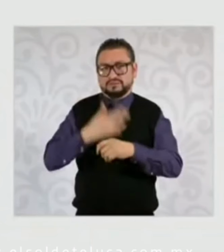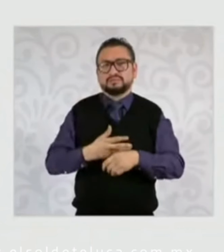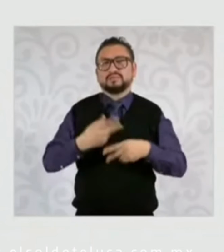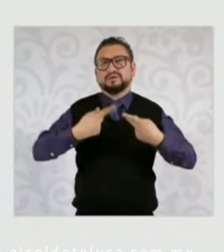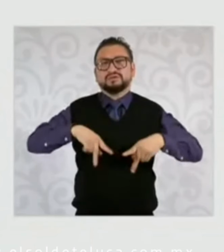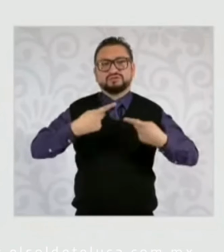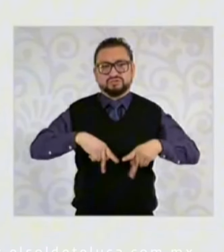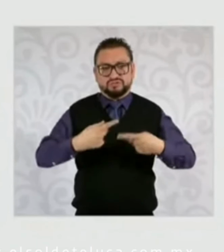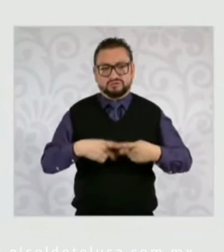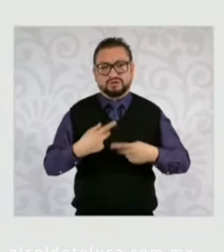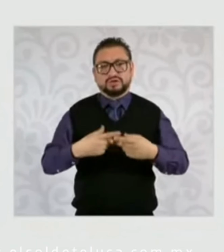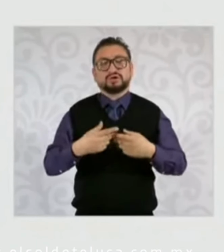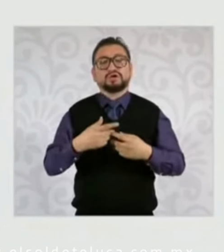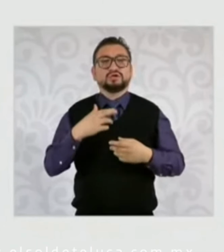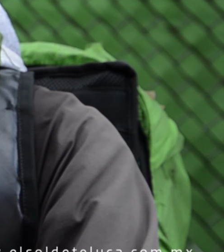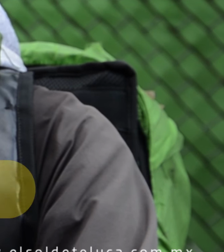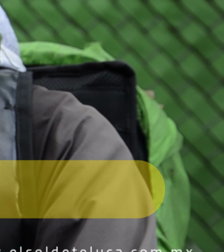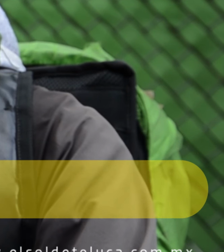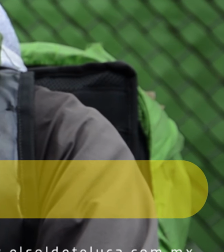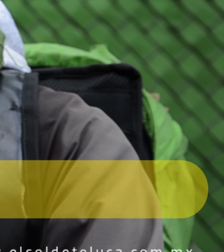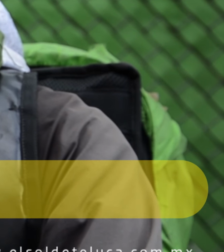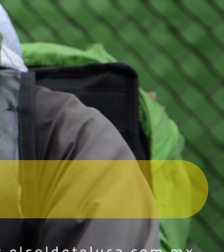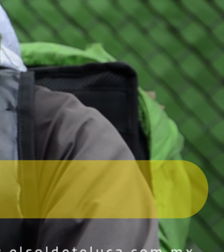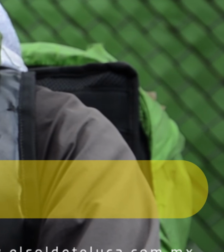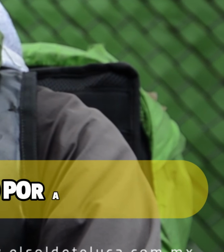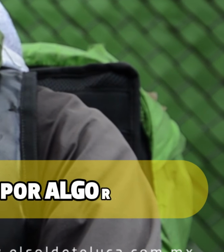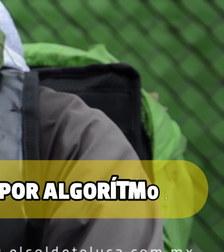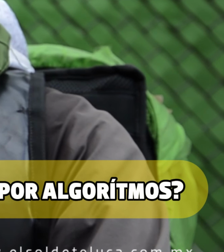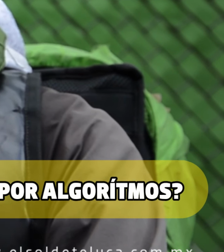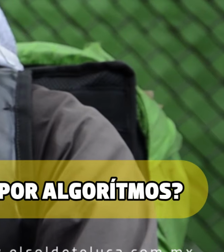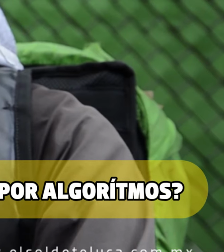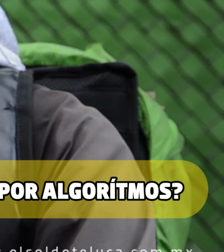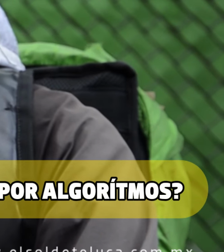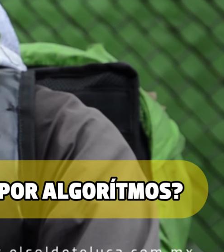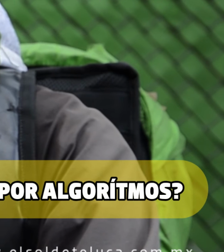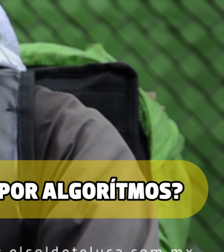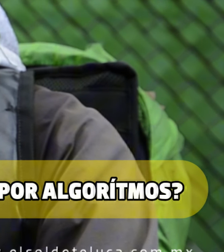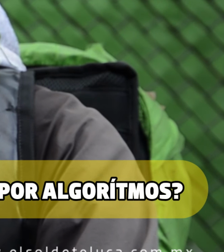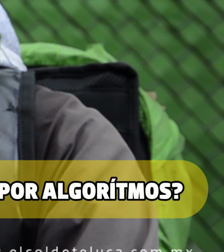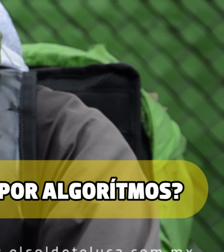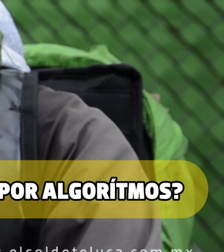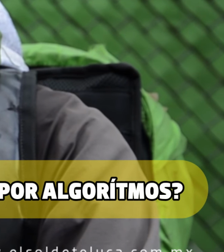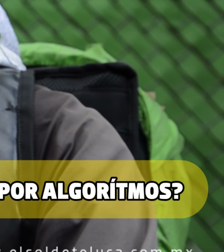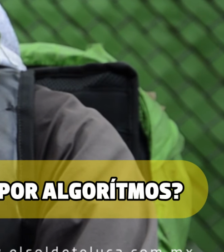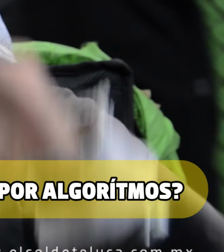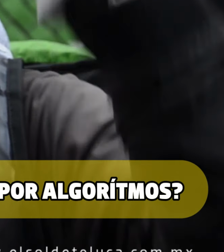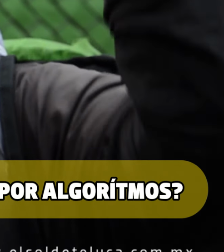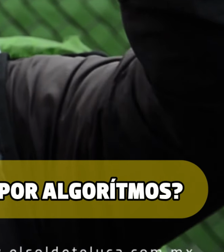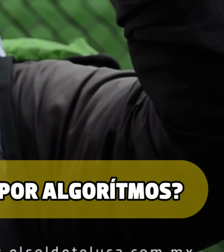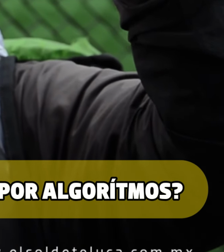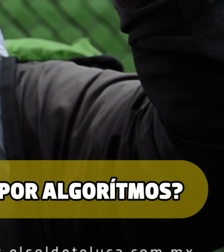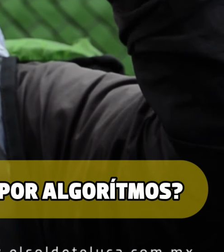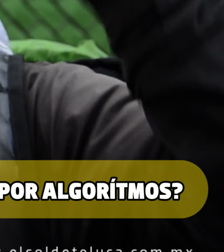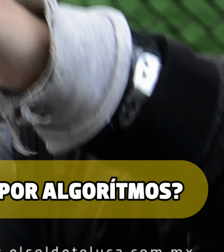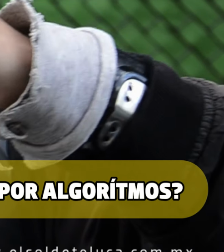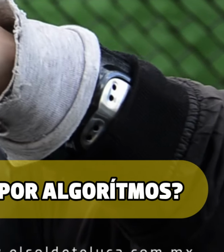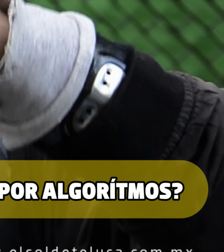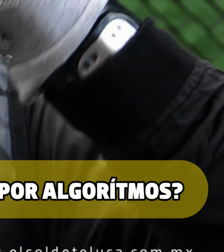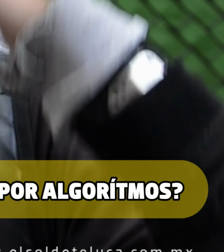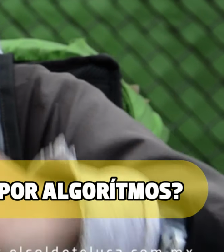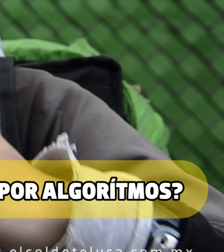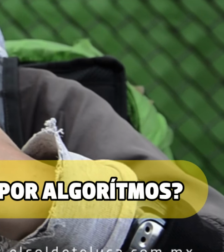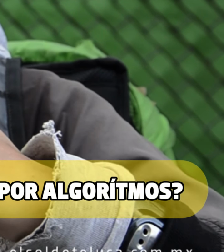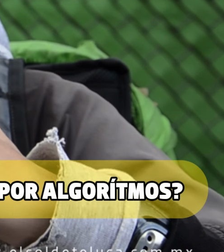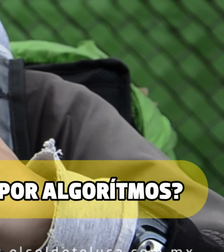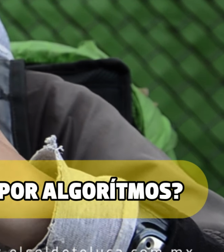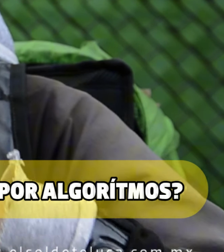por algoritmos o computadoras. Le van a dar prioridad siempre al cliente, o sea, hay una escala: primero cliente, luego plataforma